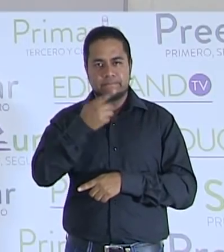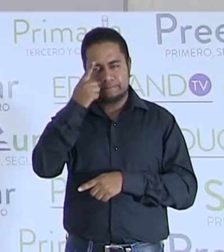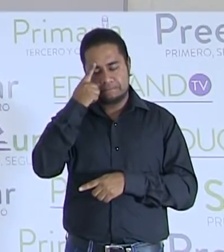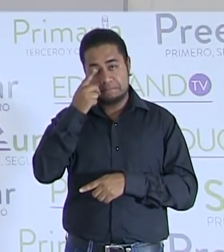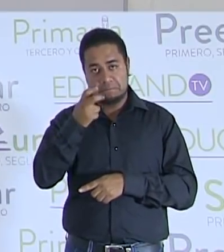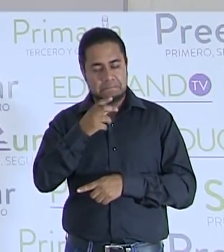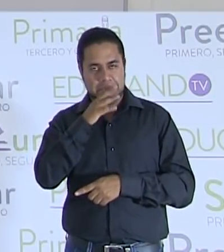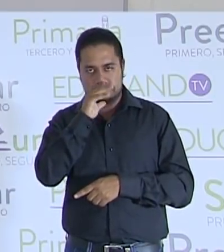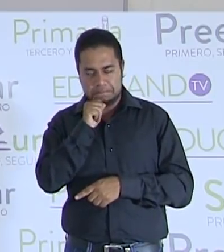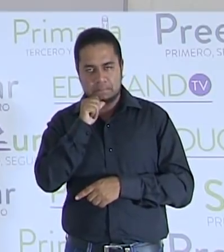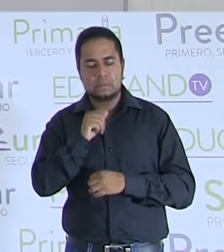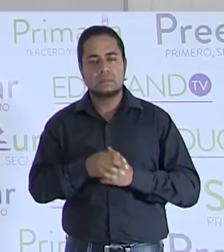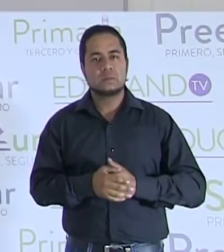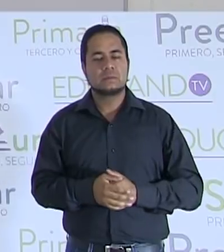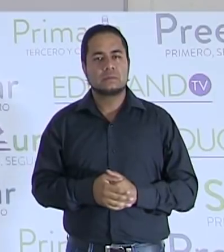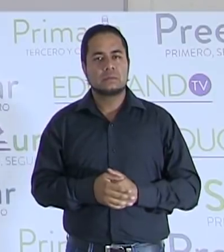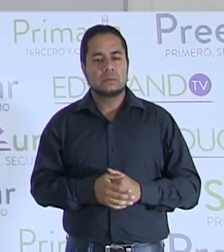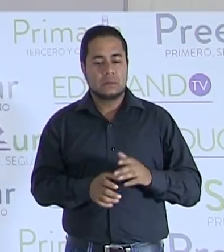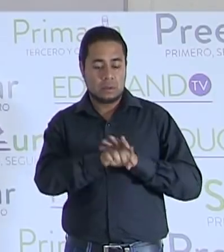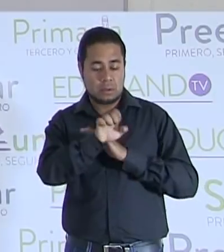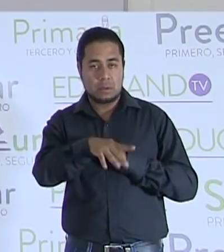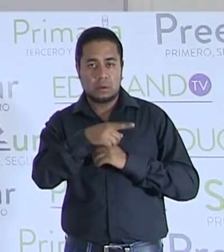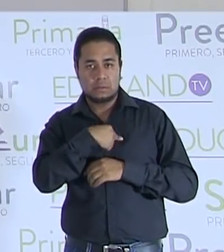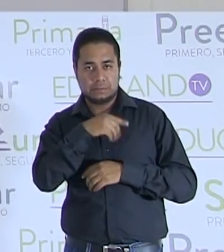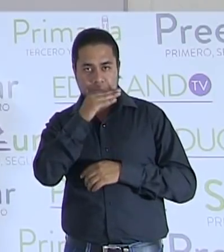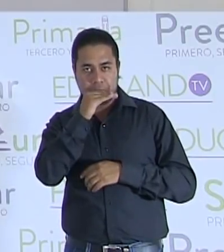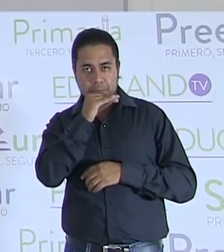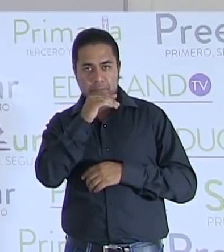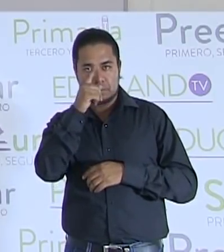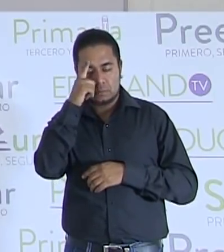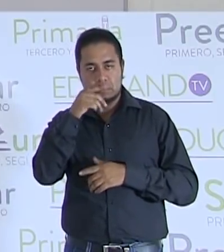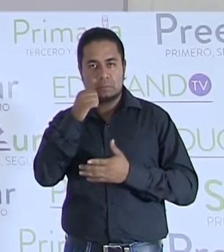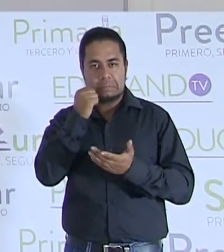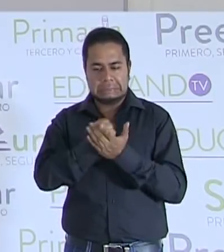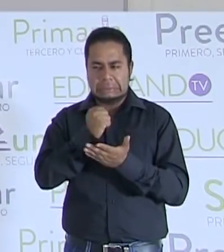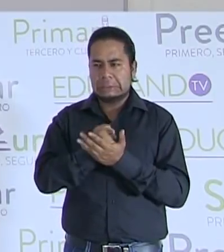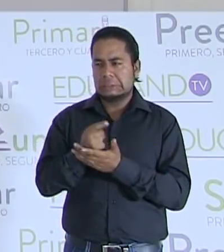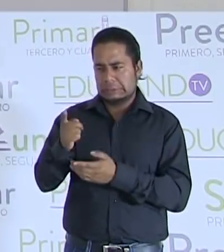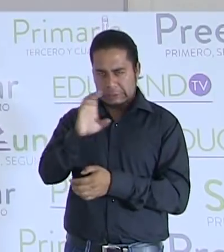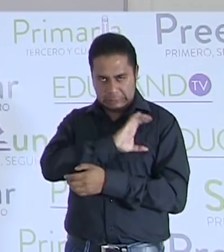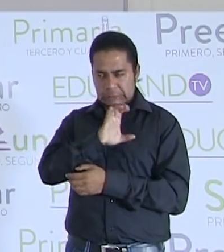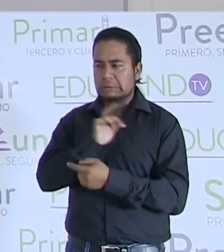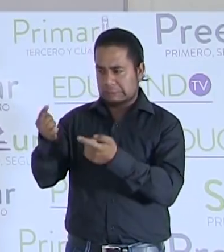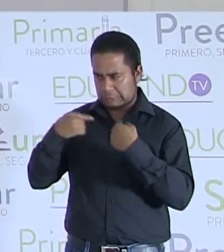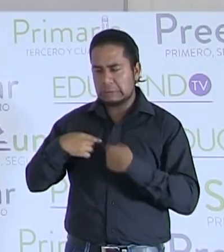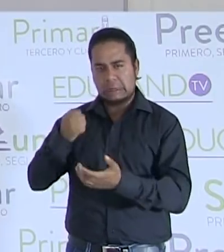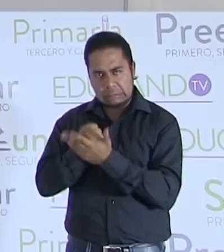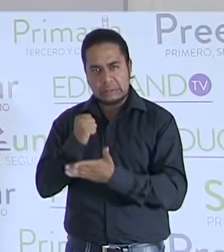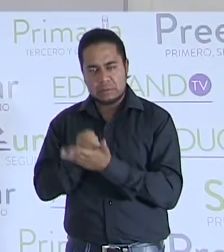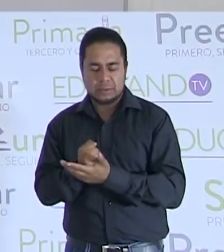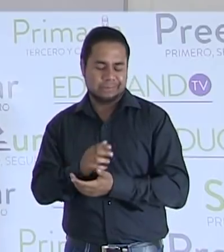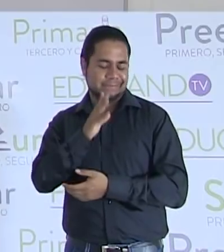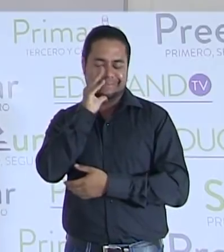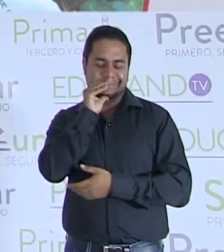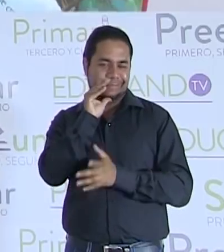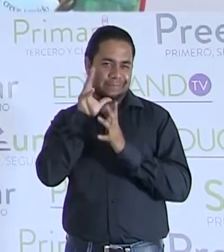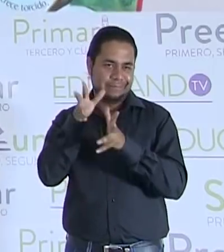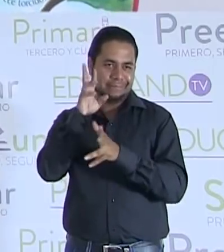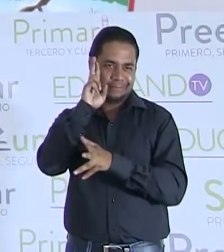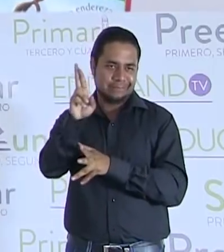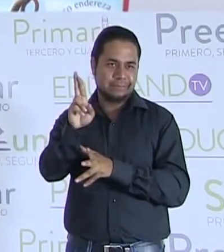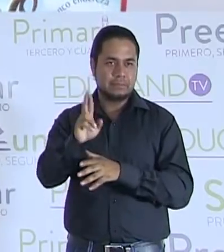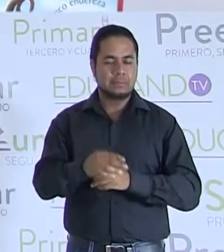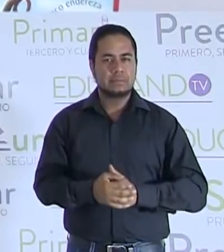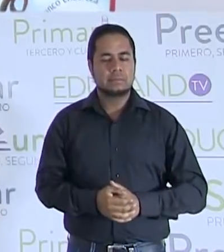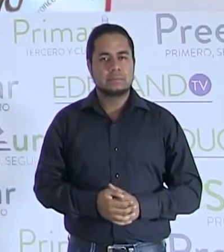Por ejemplo, no podemos forzar a una persona que nos quiera. Vamos a ver otro refrán. Dice